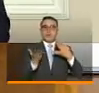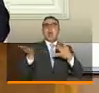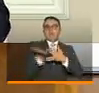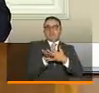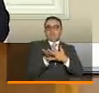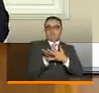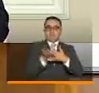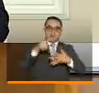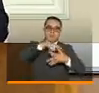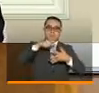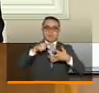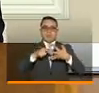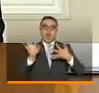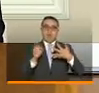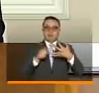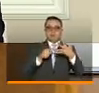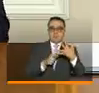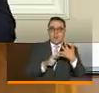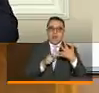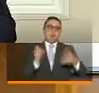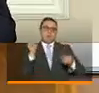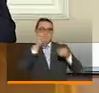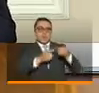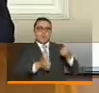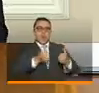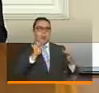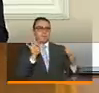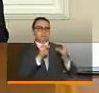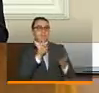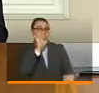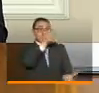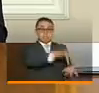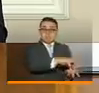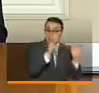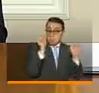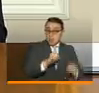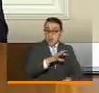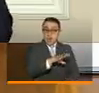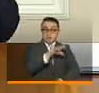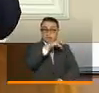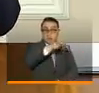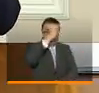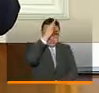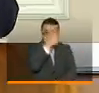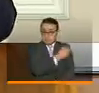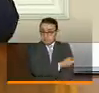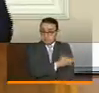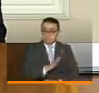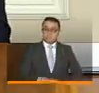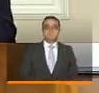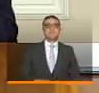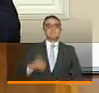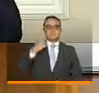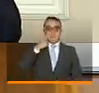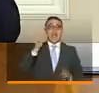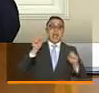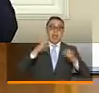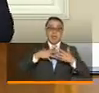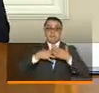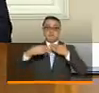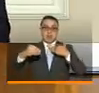Fernando, que habláramos cómo se está preparando y cómo también la elección del plan ampliado de inmunización nos sirve, porque tenemos espacios intramurales, pero también